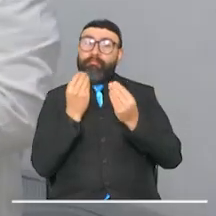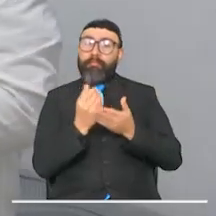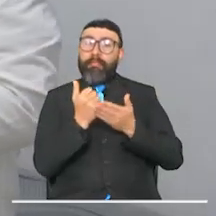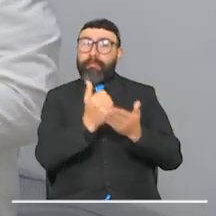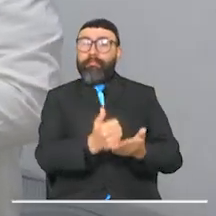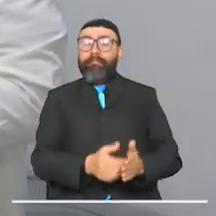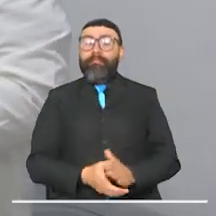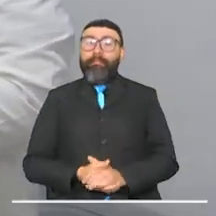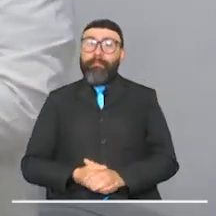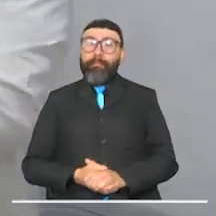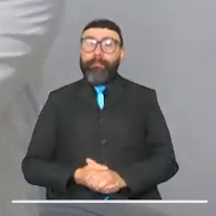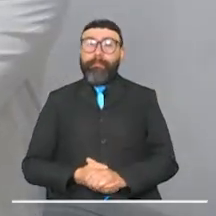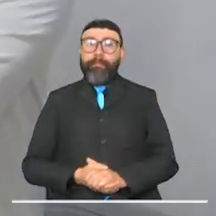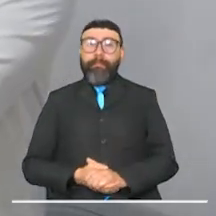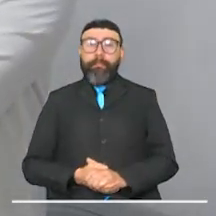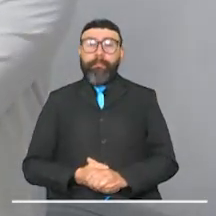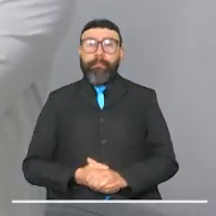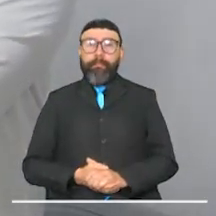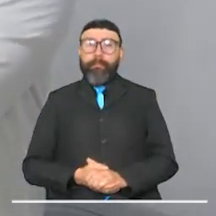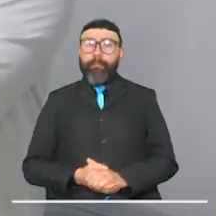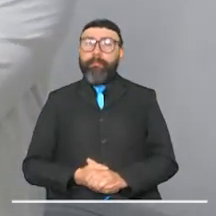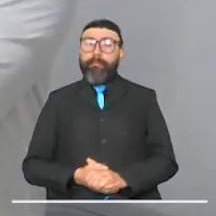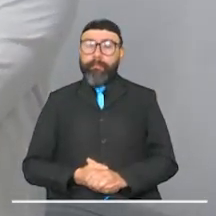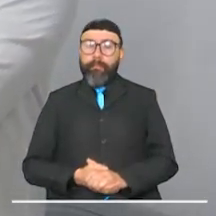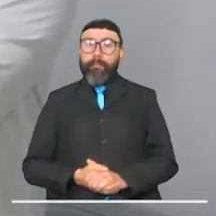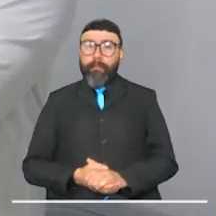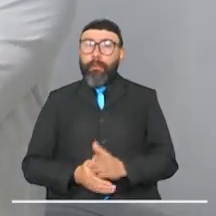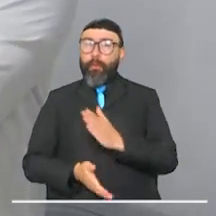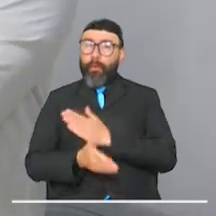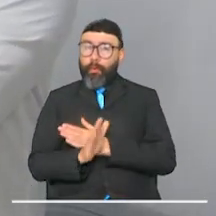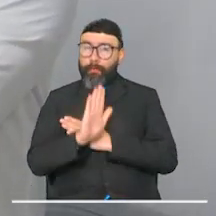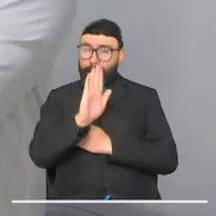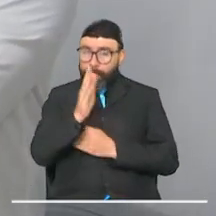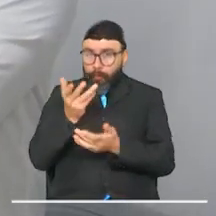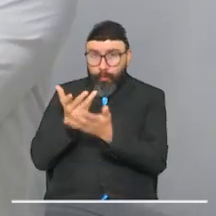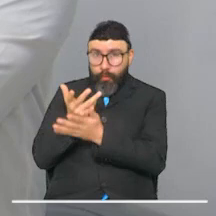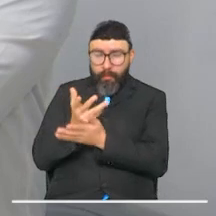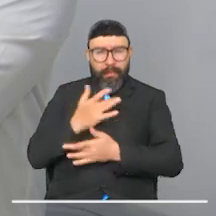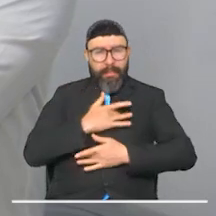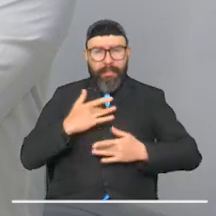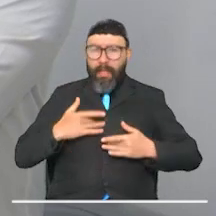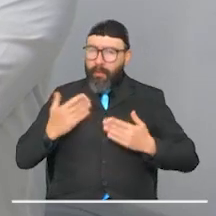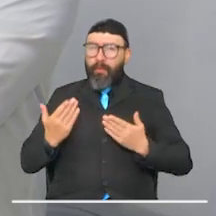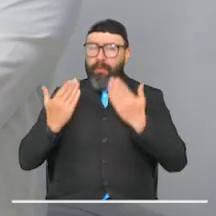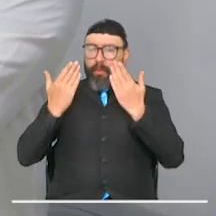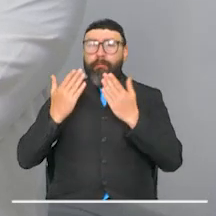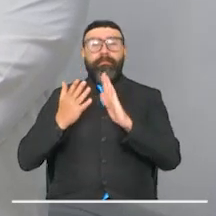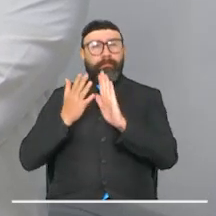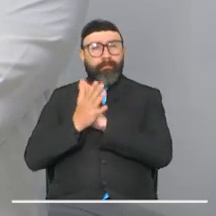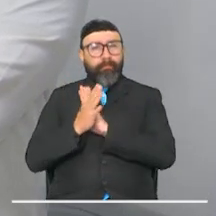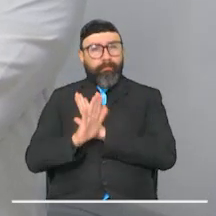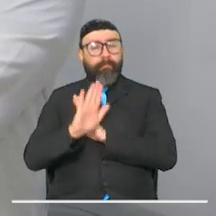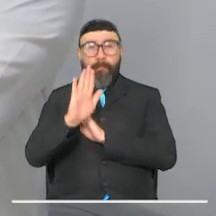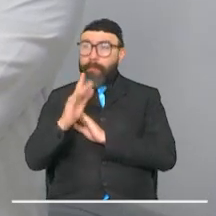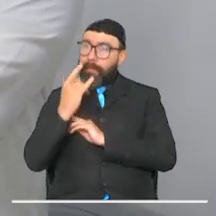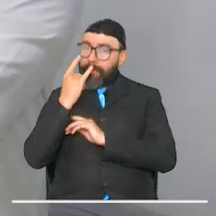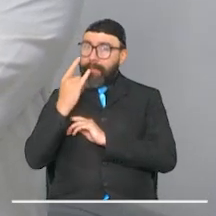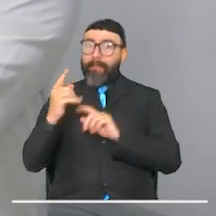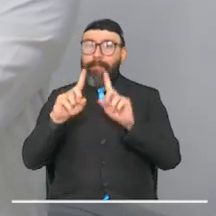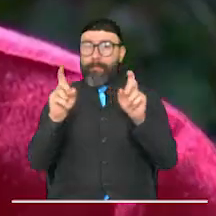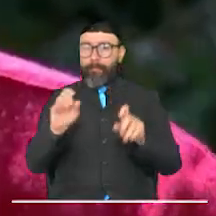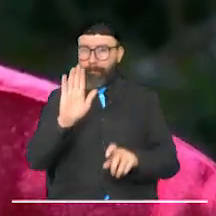es importantísimo bueno entonces vamos a seguir con Unas notas saludables y ya Seguiremos hablando de este interesante